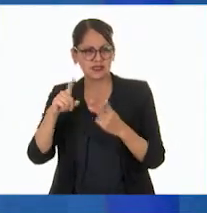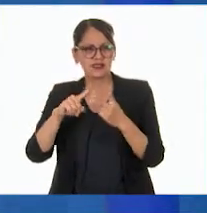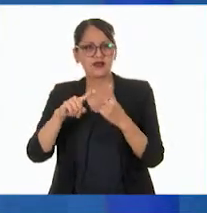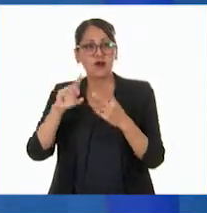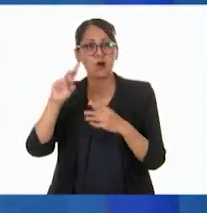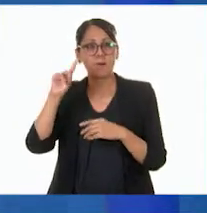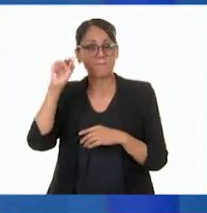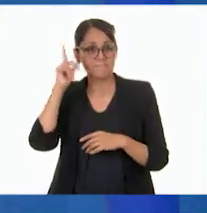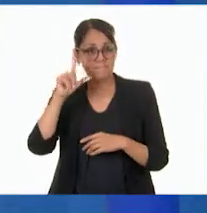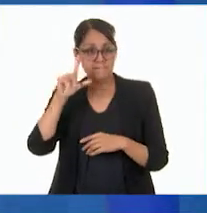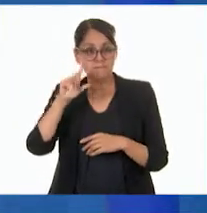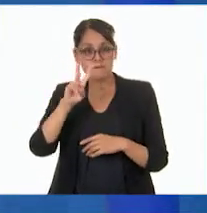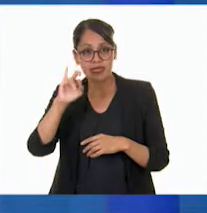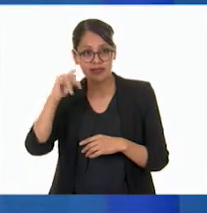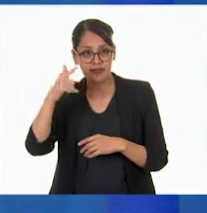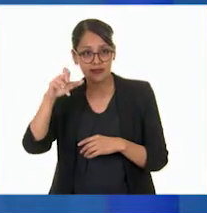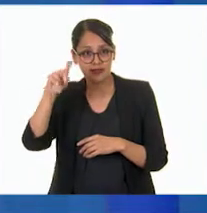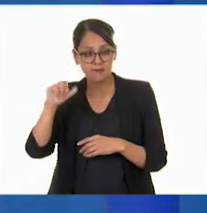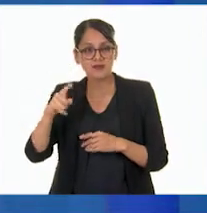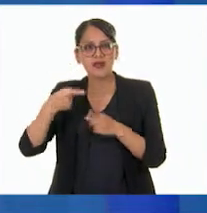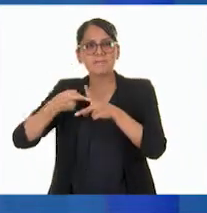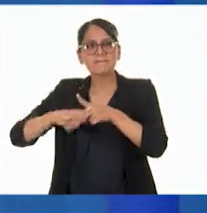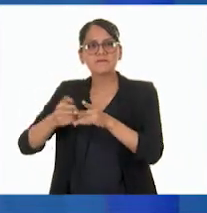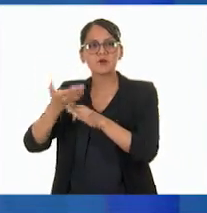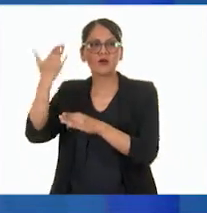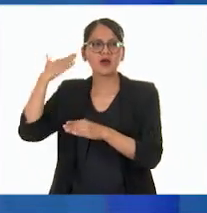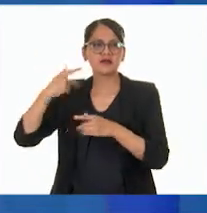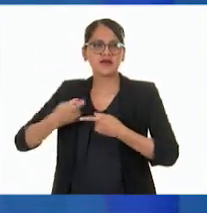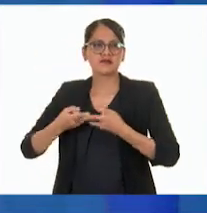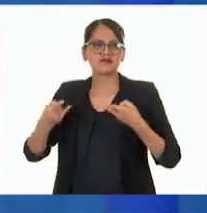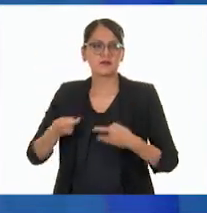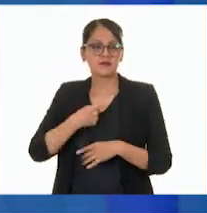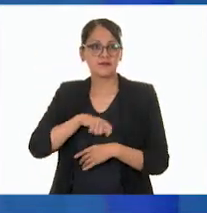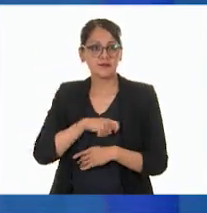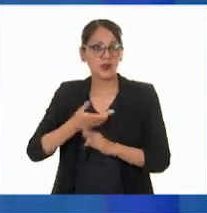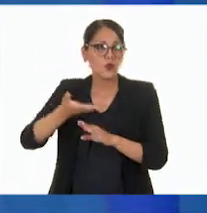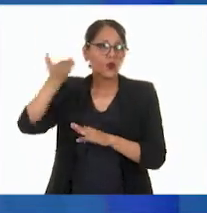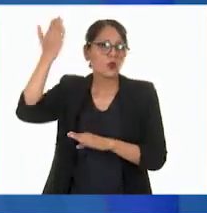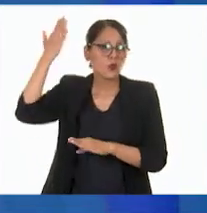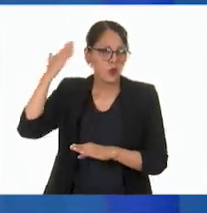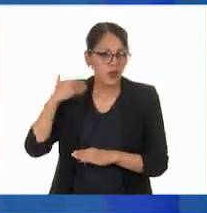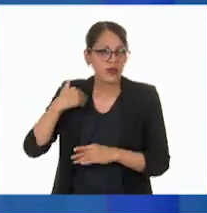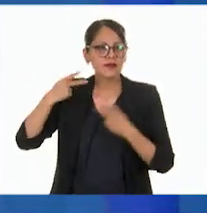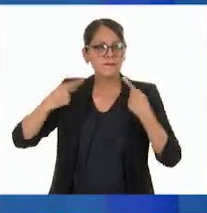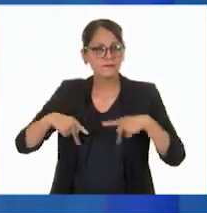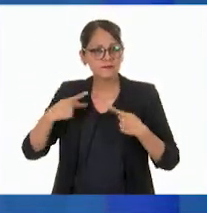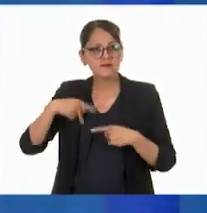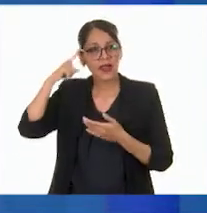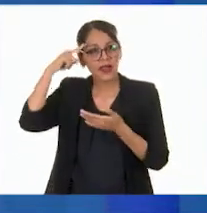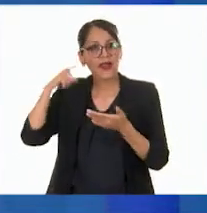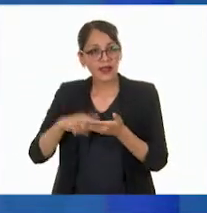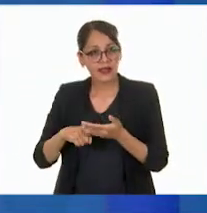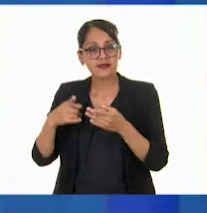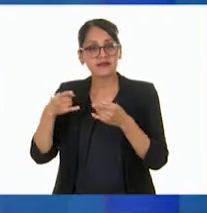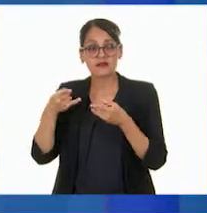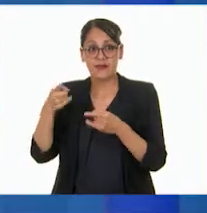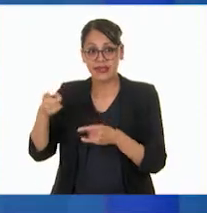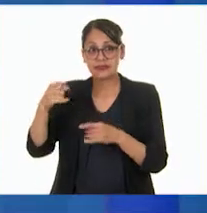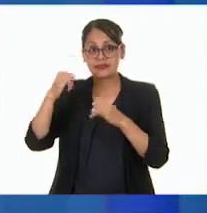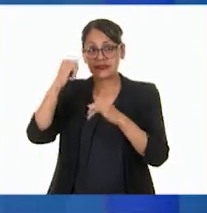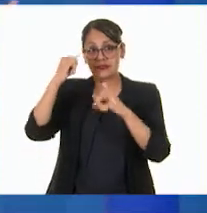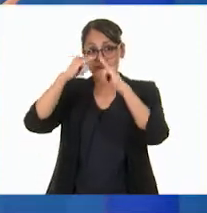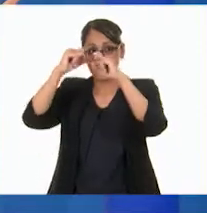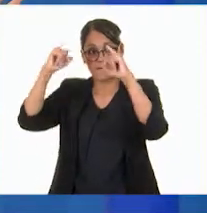los Remedios comenzaron durante el virreinato. La gente de aquel entonces creía firmemente que esas imágenes